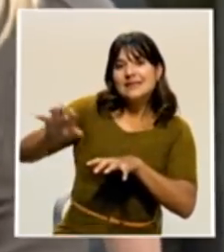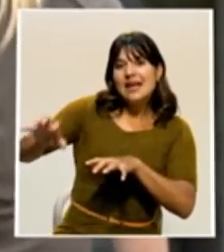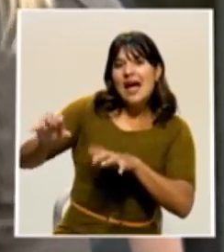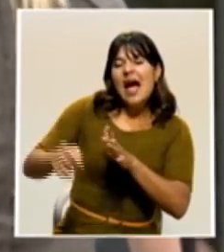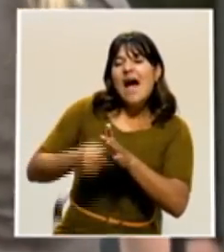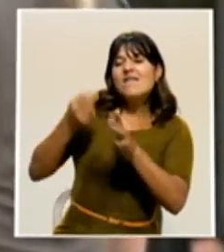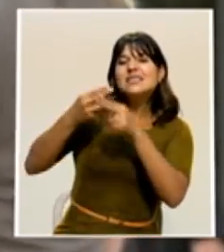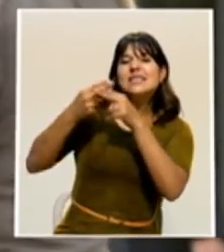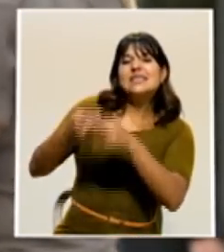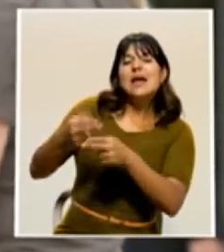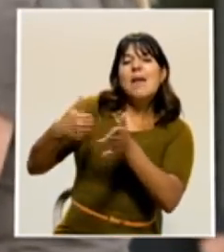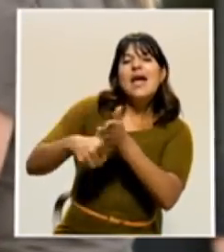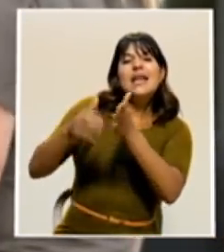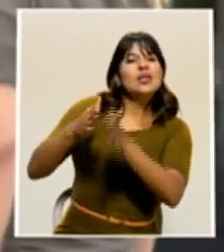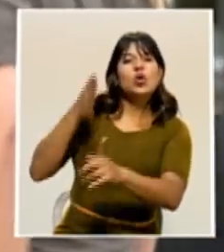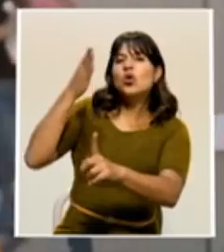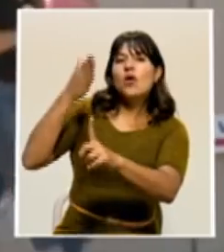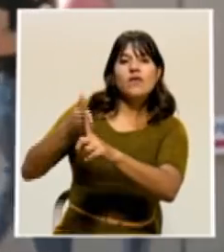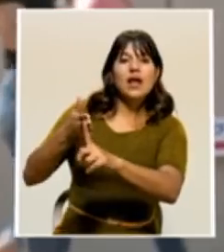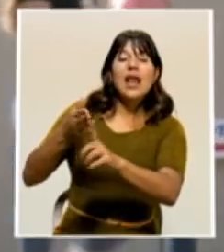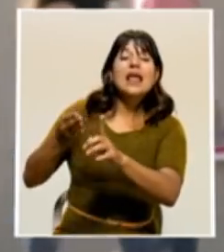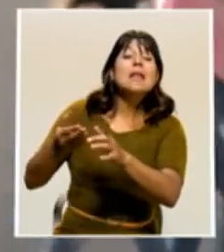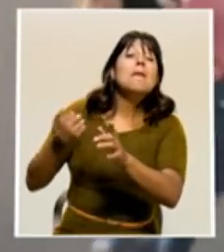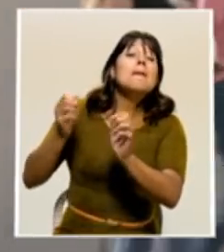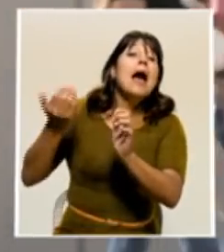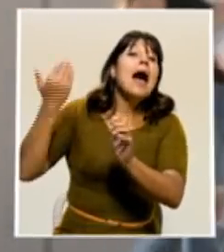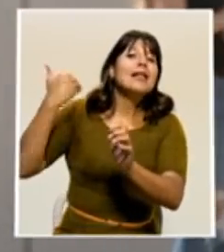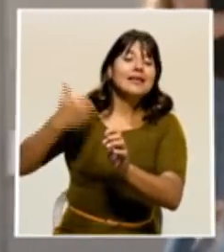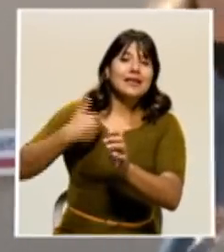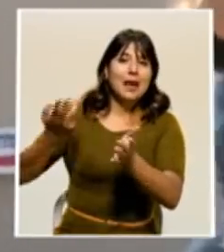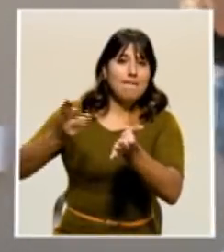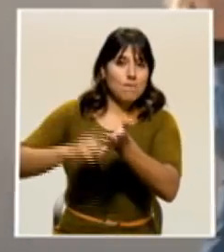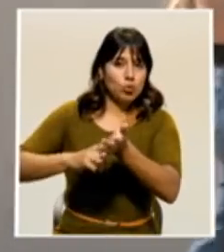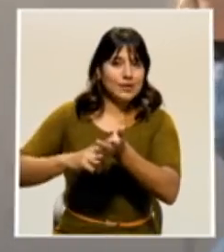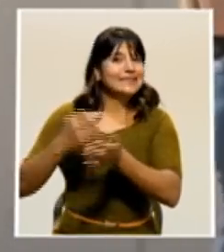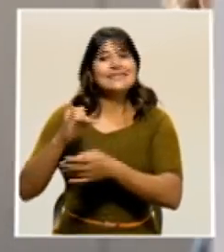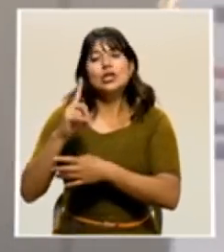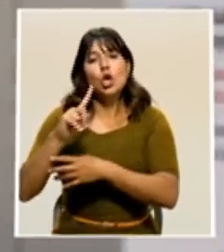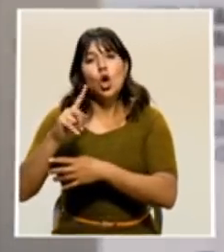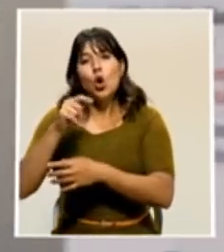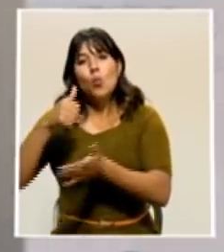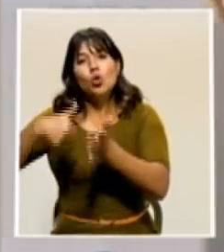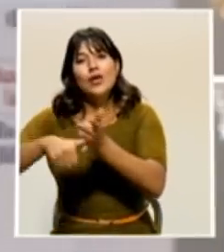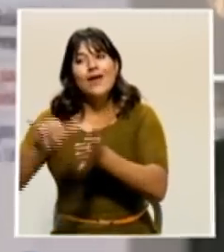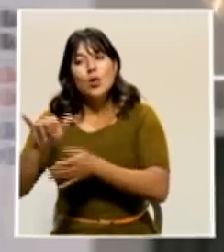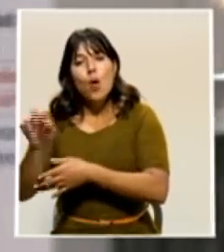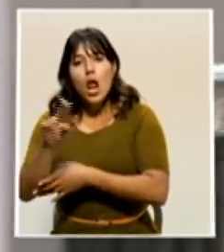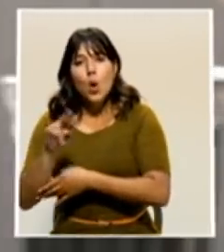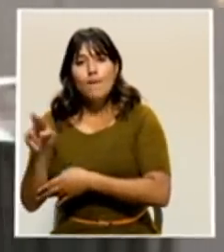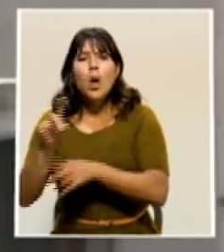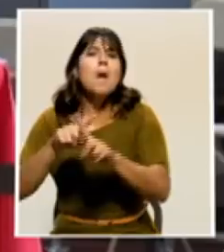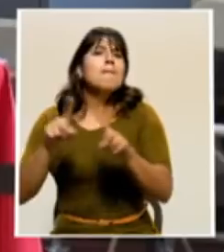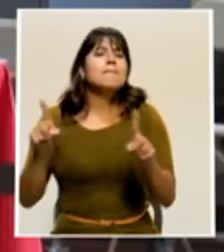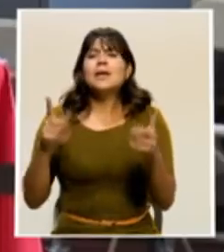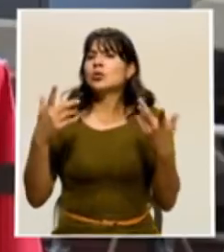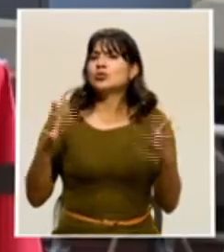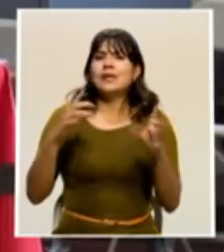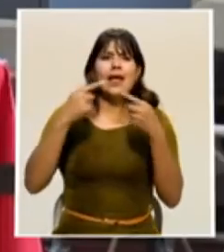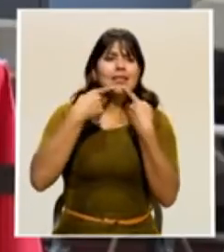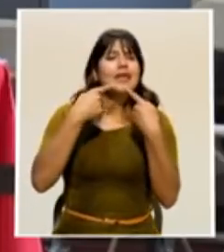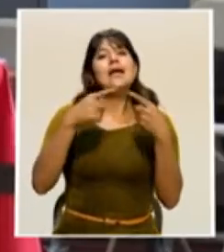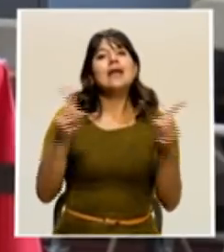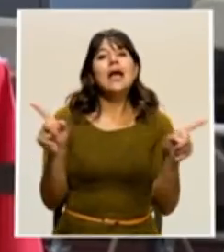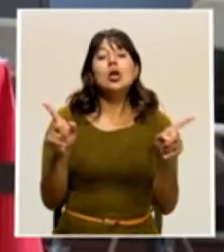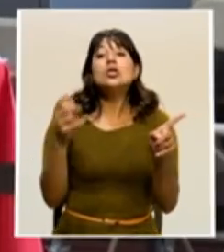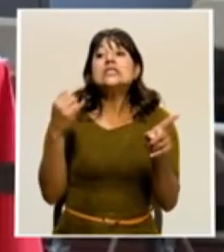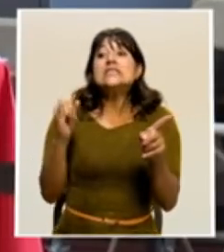estaban sujetos a una simple multa. Pero en julio de este año, la Suprema Corte dictaminó que los estados pueden imponer penas contra